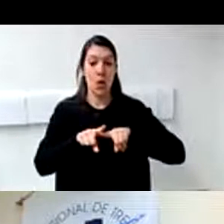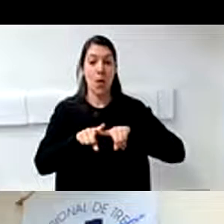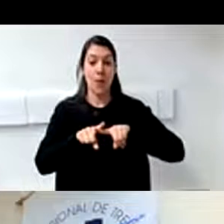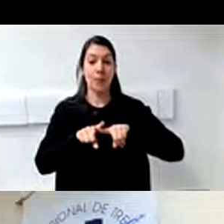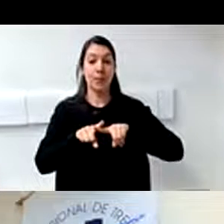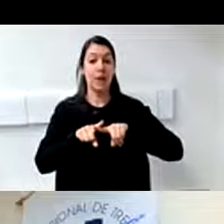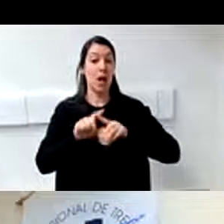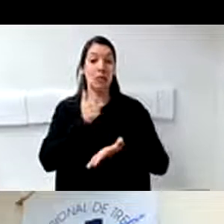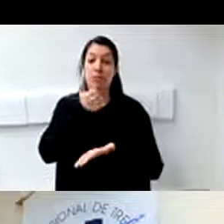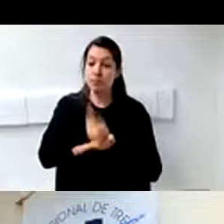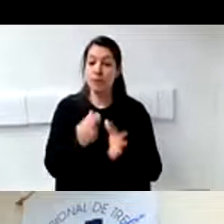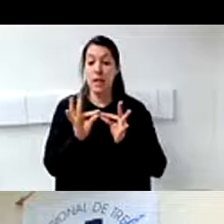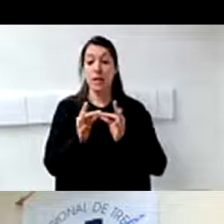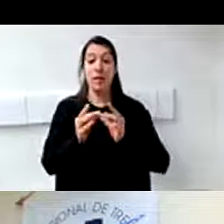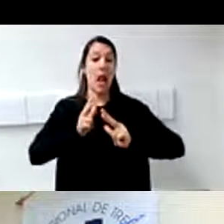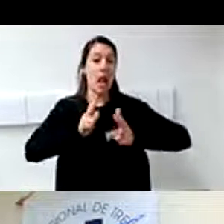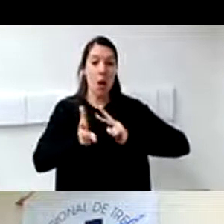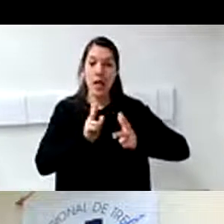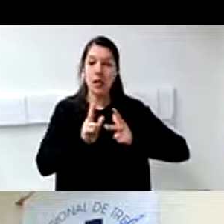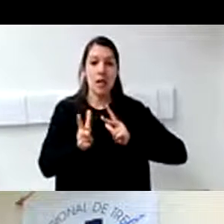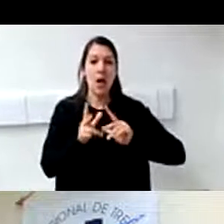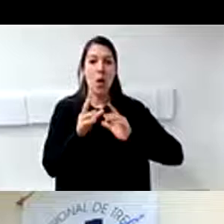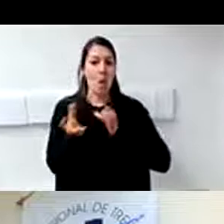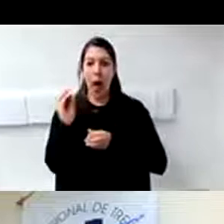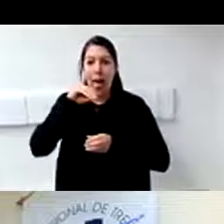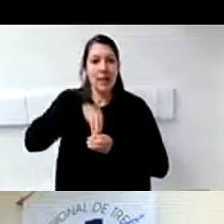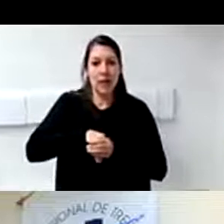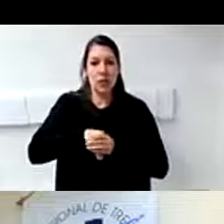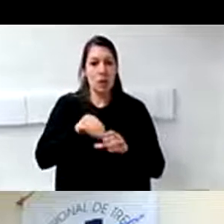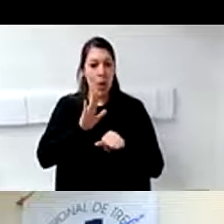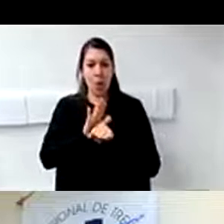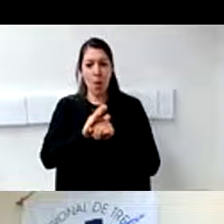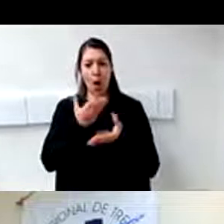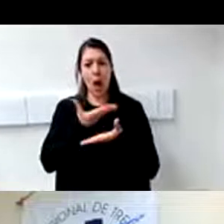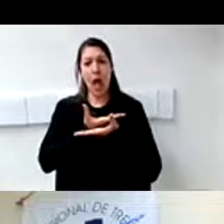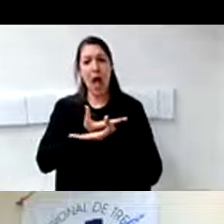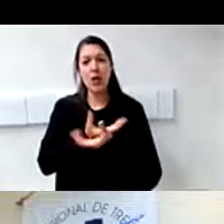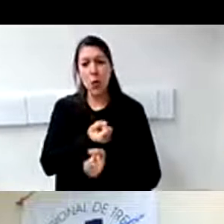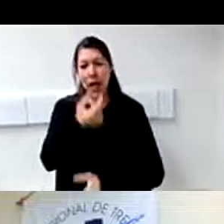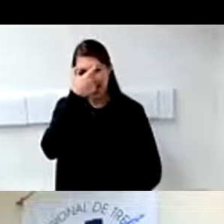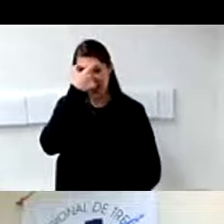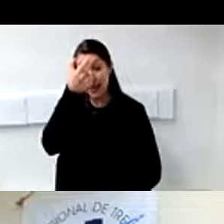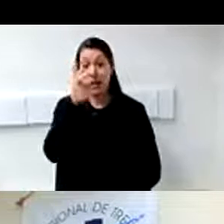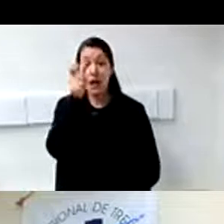que el intérprete de lengua de señas es como parte de las ayudas técnicas que tiene la persona que tiene